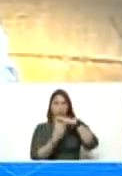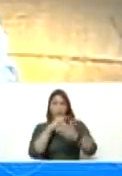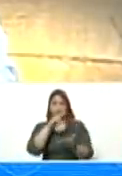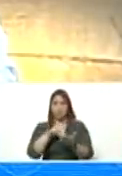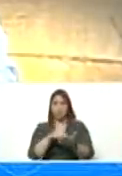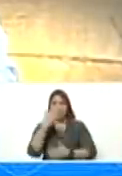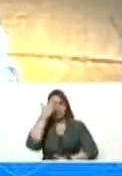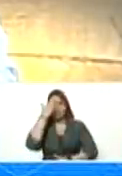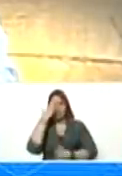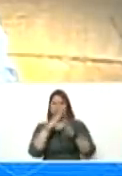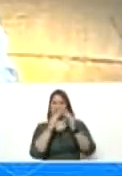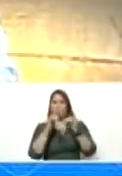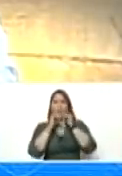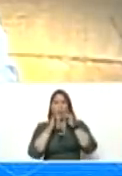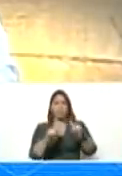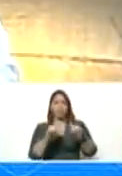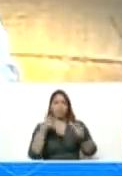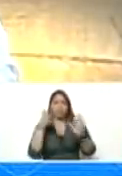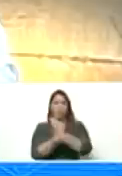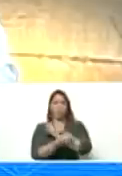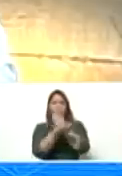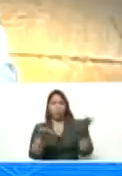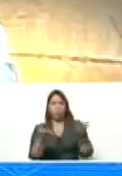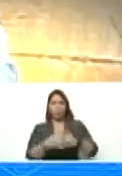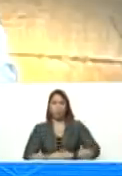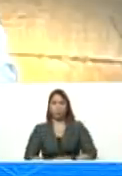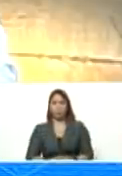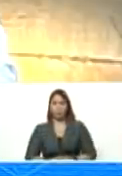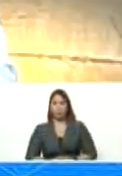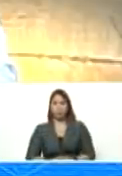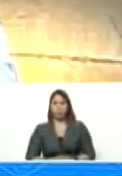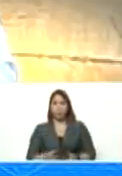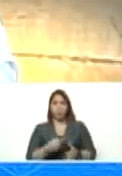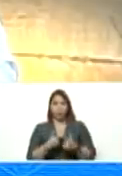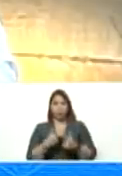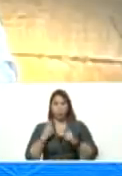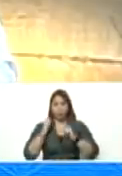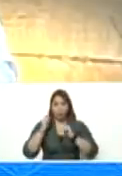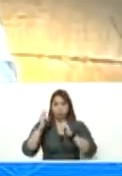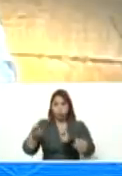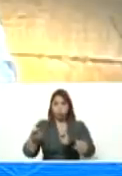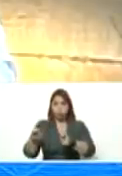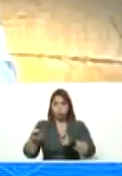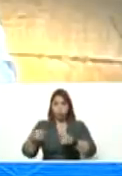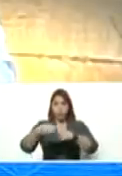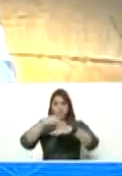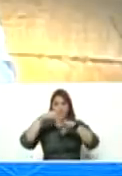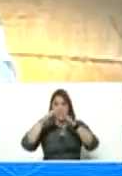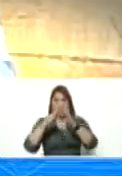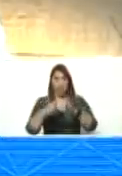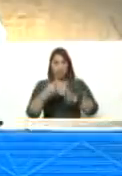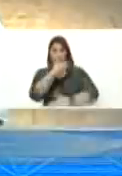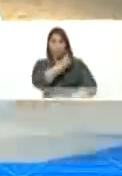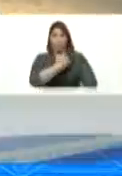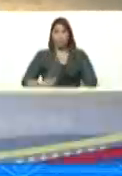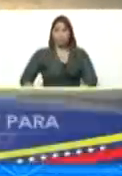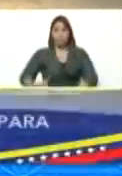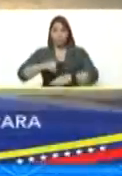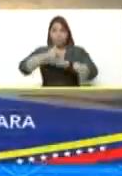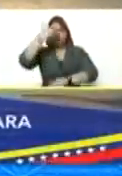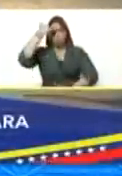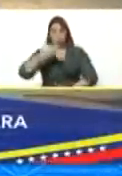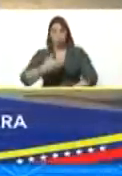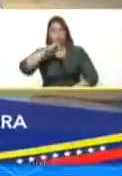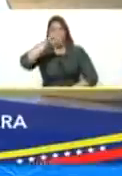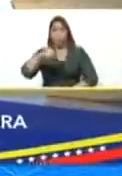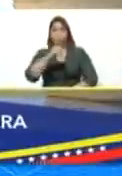saber todos los reportes de ustedes. Entonces yo encargo al ministro de la Presidencia, general Jorge